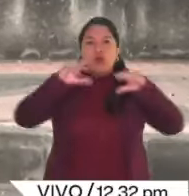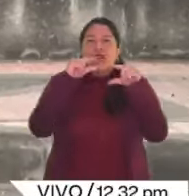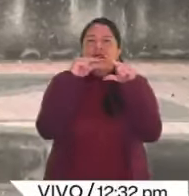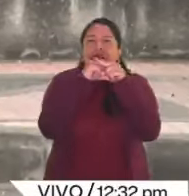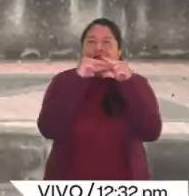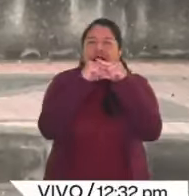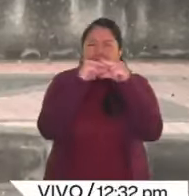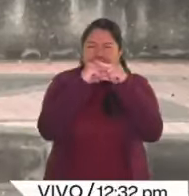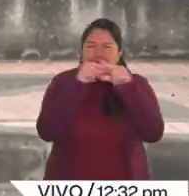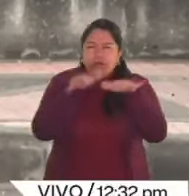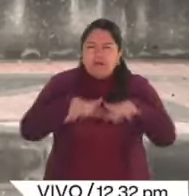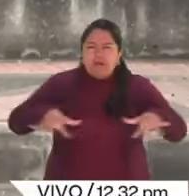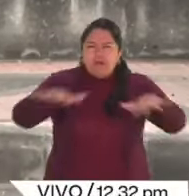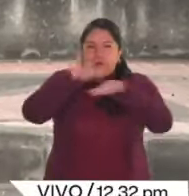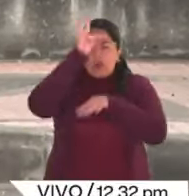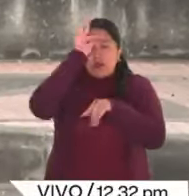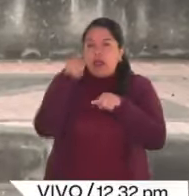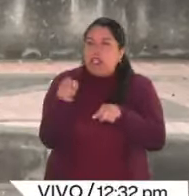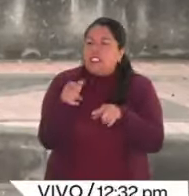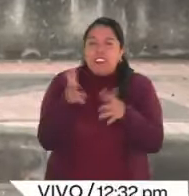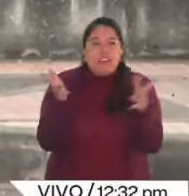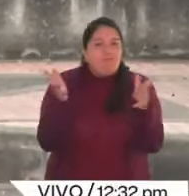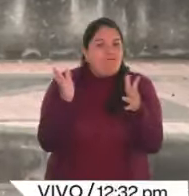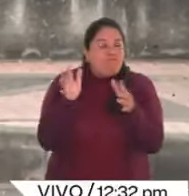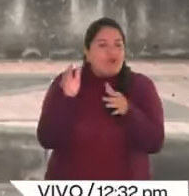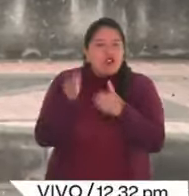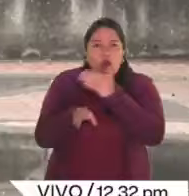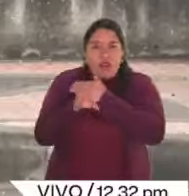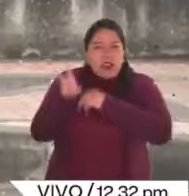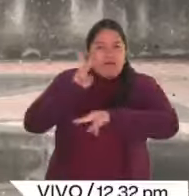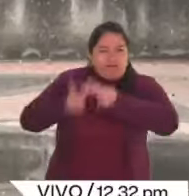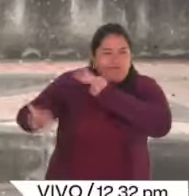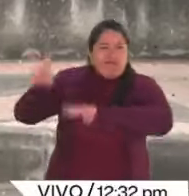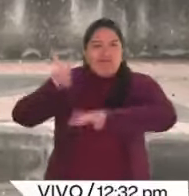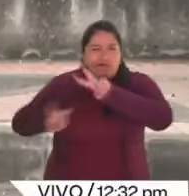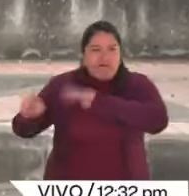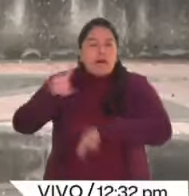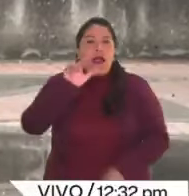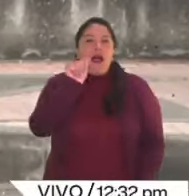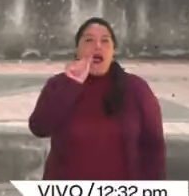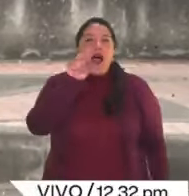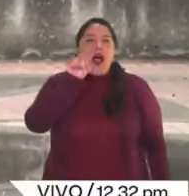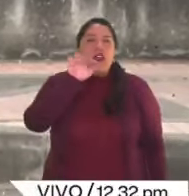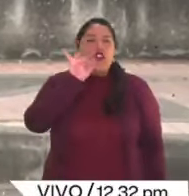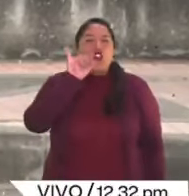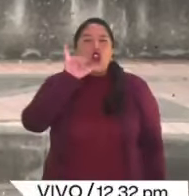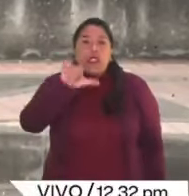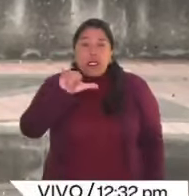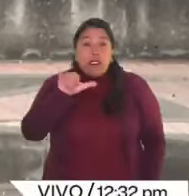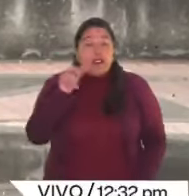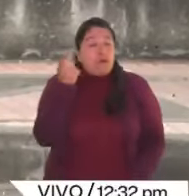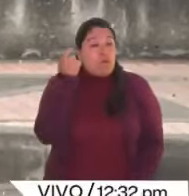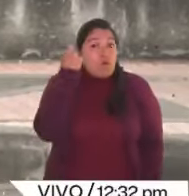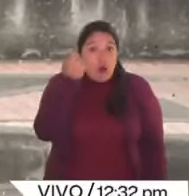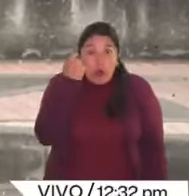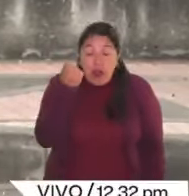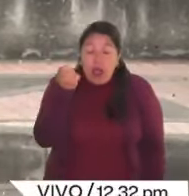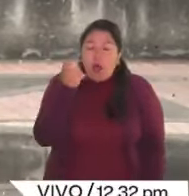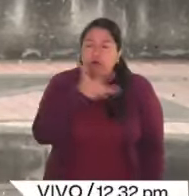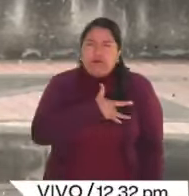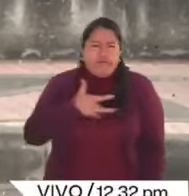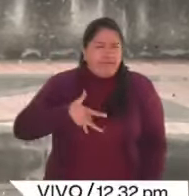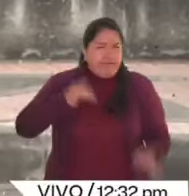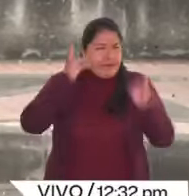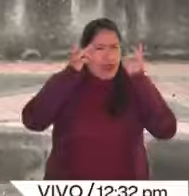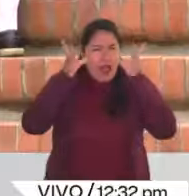que el pronóstico sigue siendo reservado. Anthony avanza, pero sin embargo el estado sigue siendo crítico. Recordemos que fue